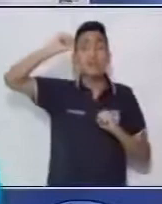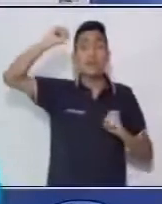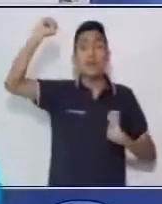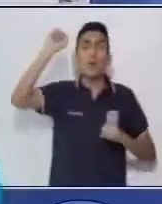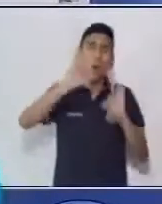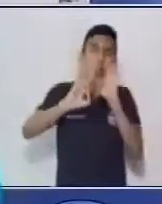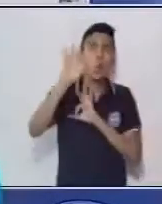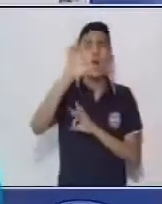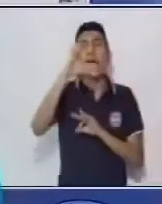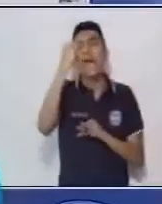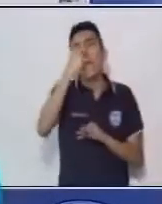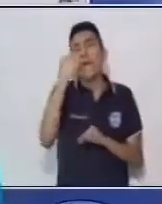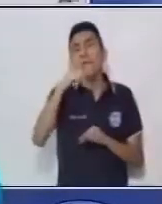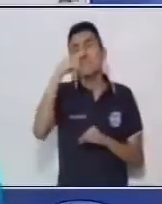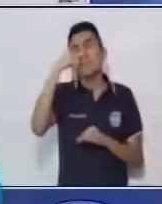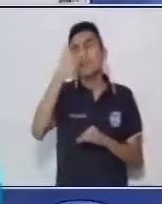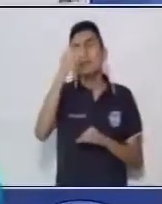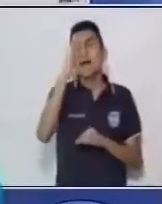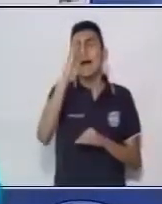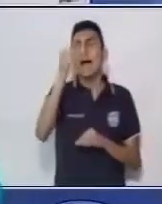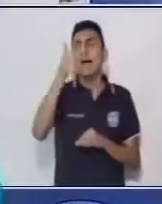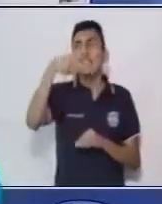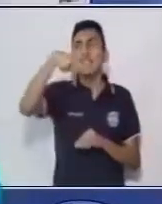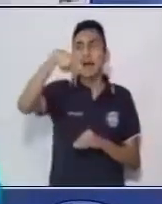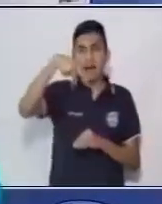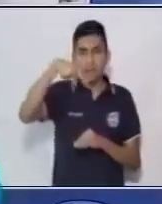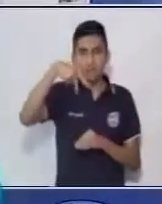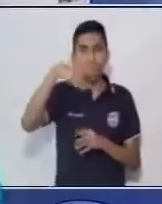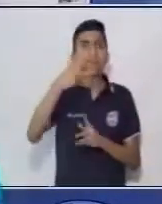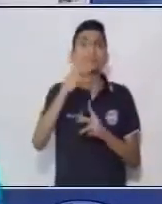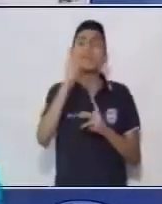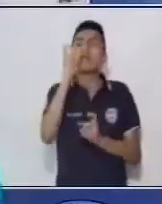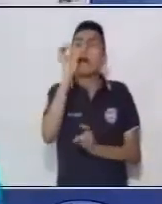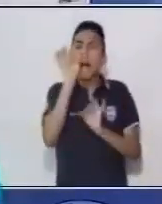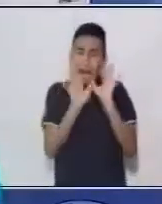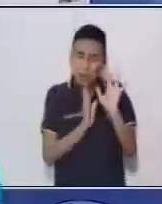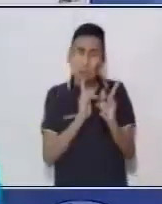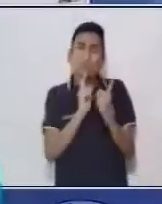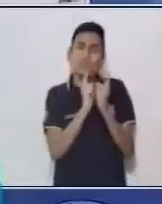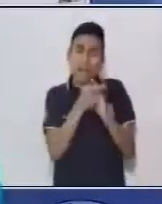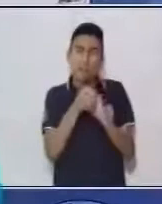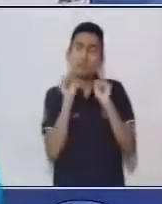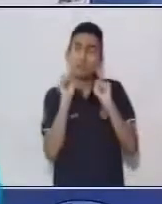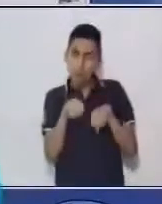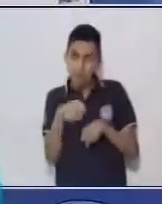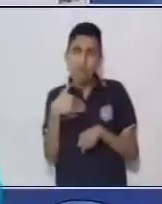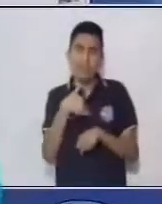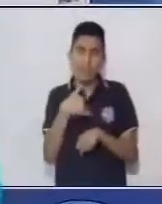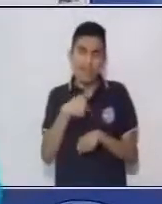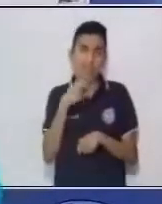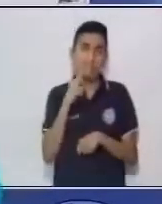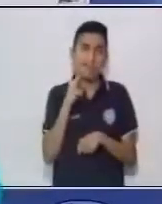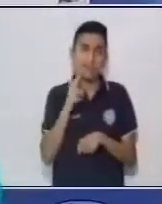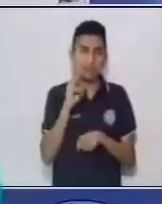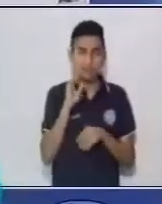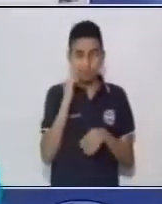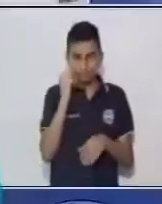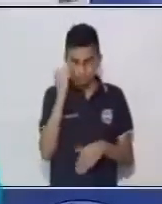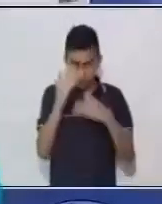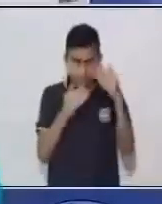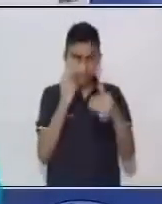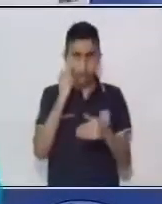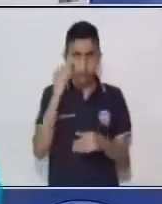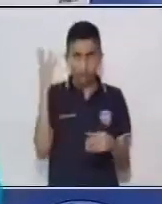una idea acerca de los cambios que pueden sufrir el verbo. Pero vamos a verlo acá más